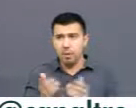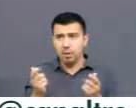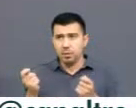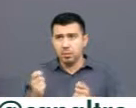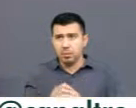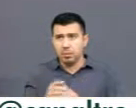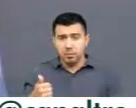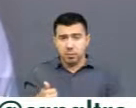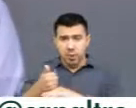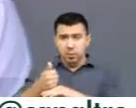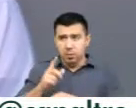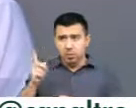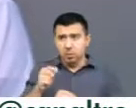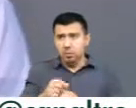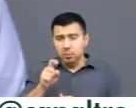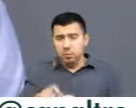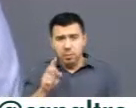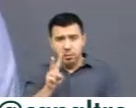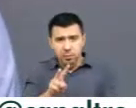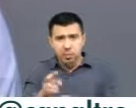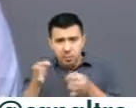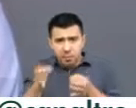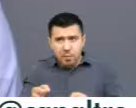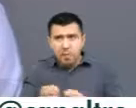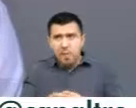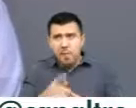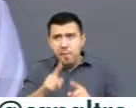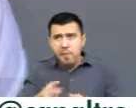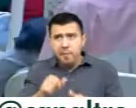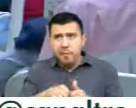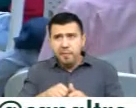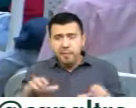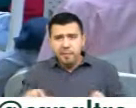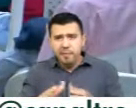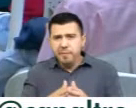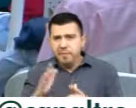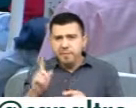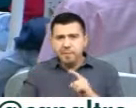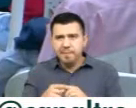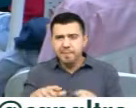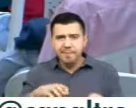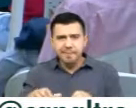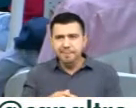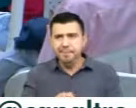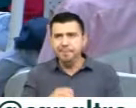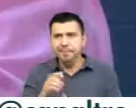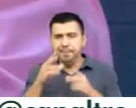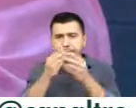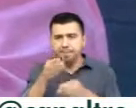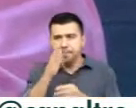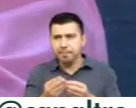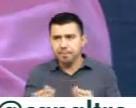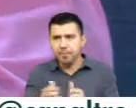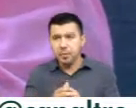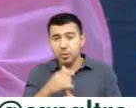autoridades que deben velar por el perfecto cumplimiento de cada una de las actividades no pueden actuar para los alcaldes de municipios como betulia y san vicente de chucurí